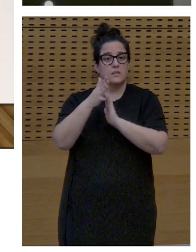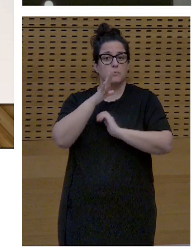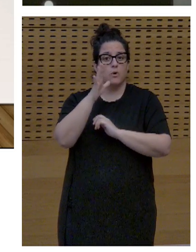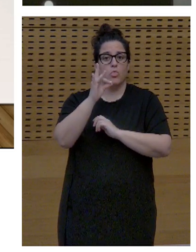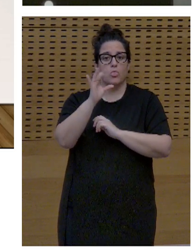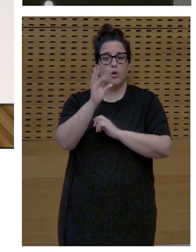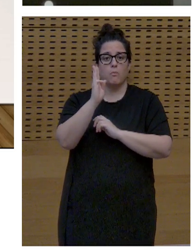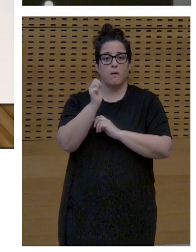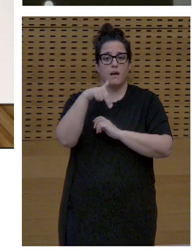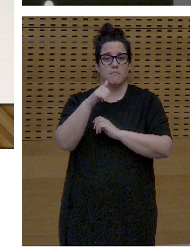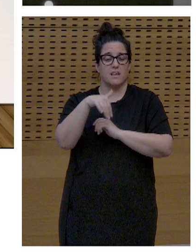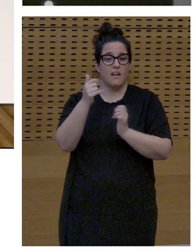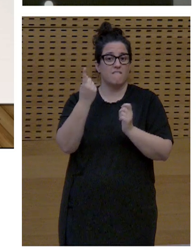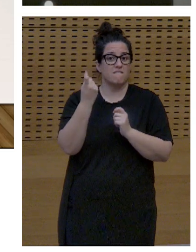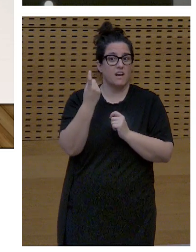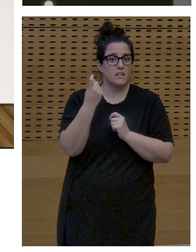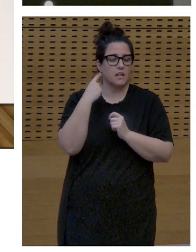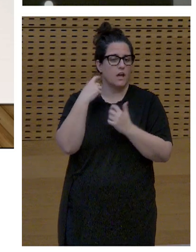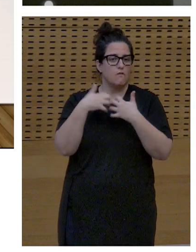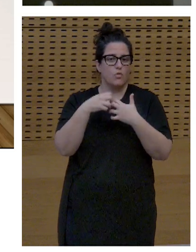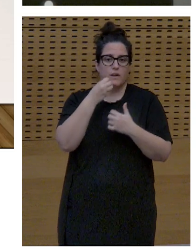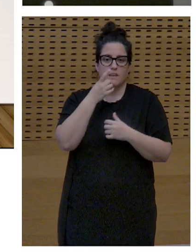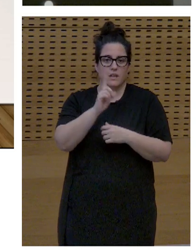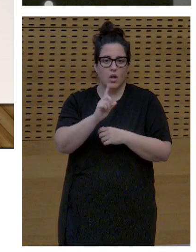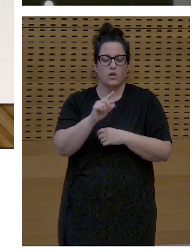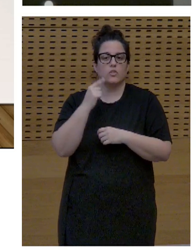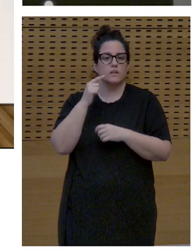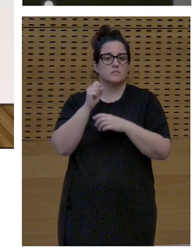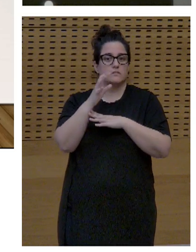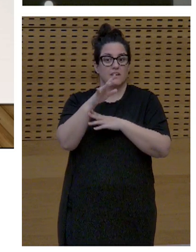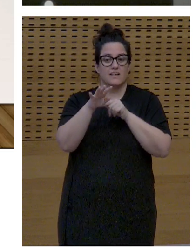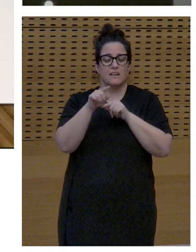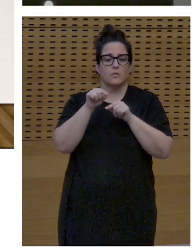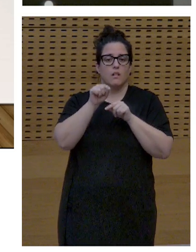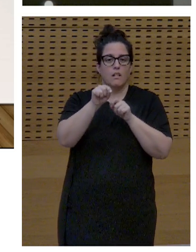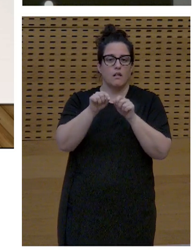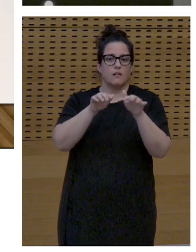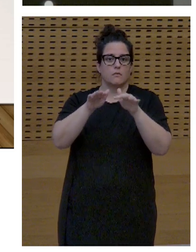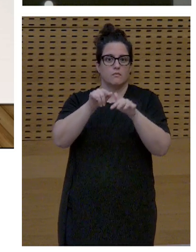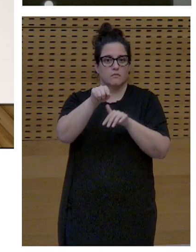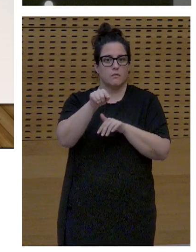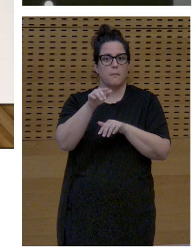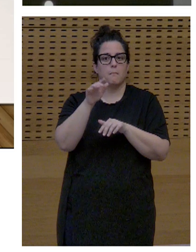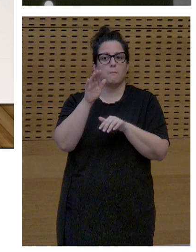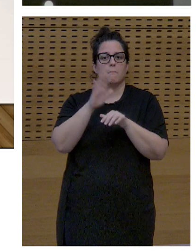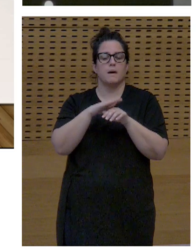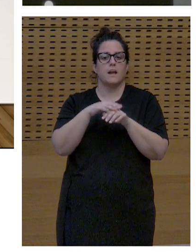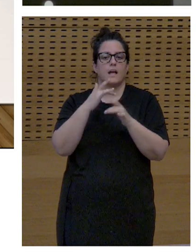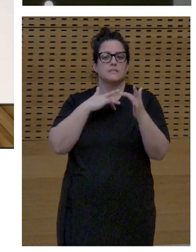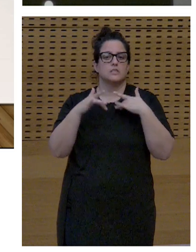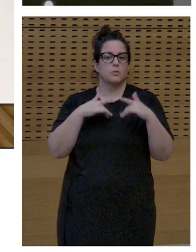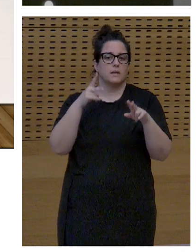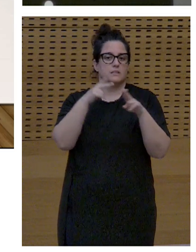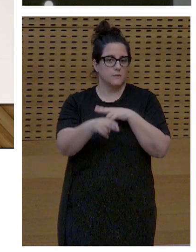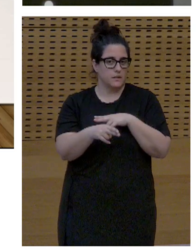estén funcionando mal, se inactivan para que no se produzcan los síntomas o